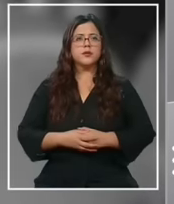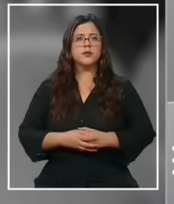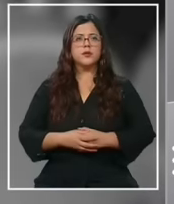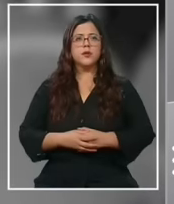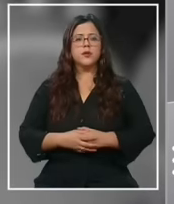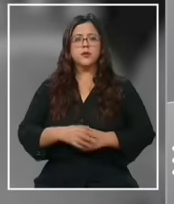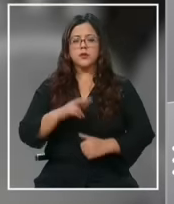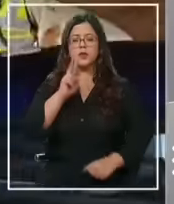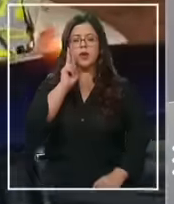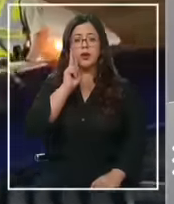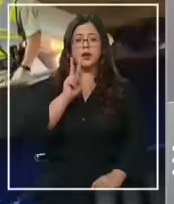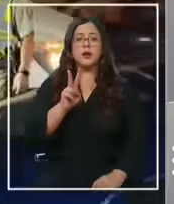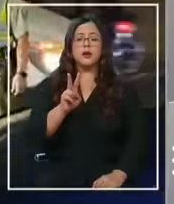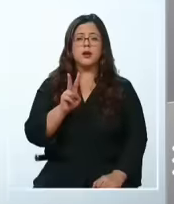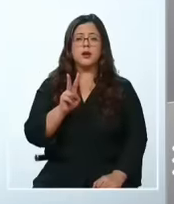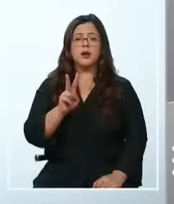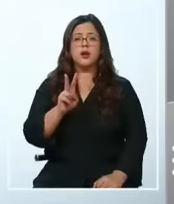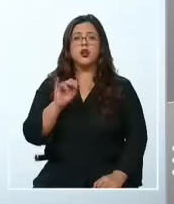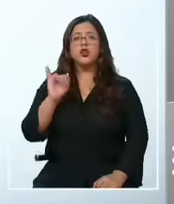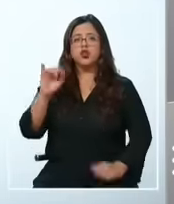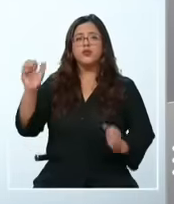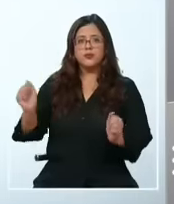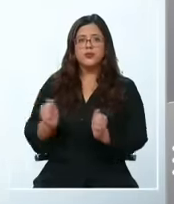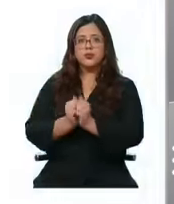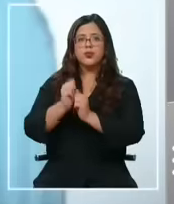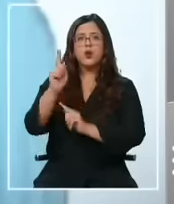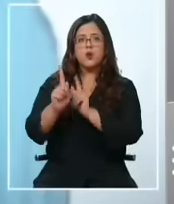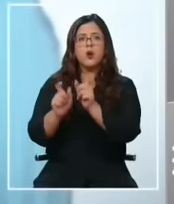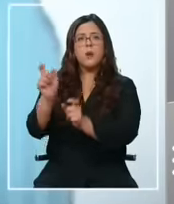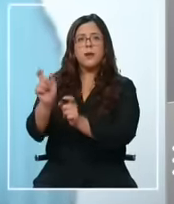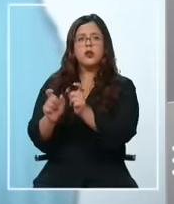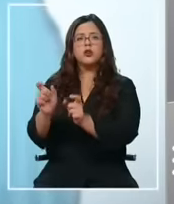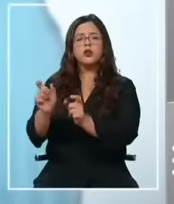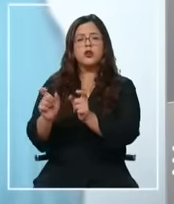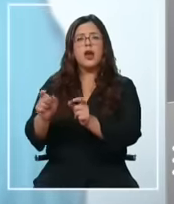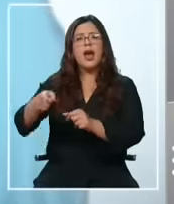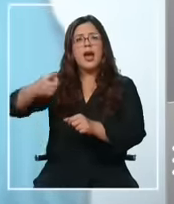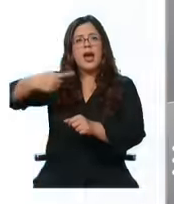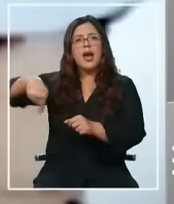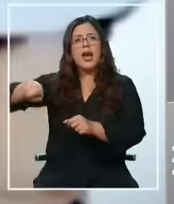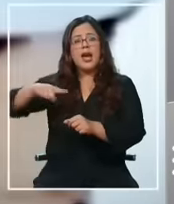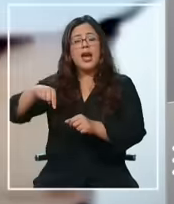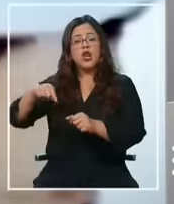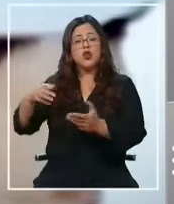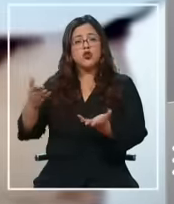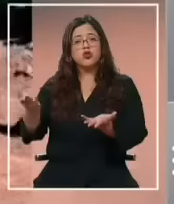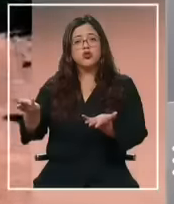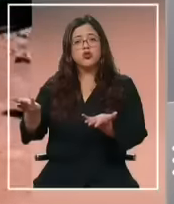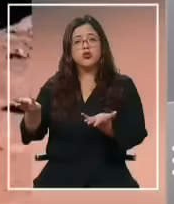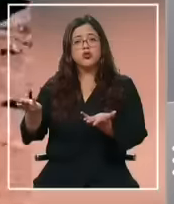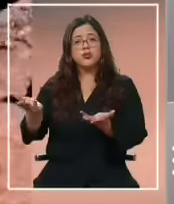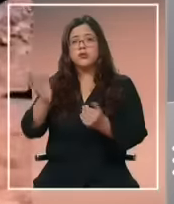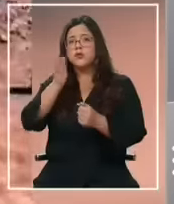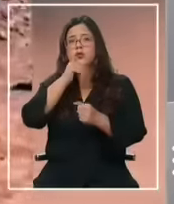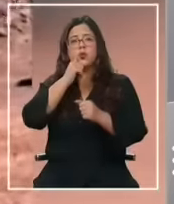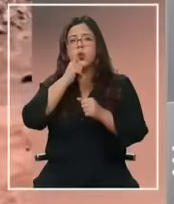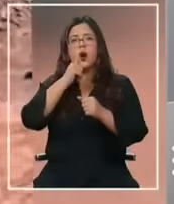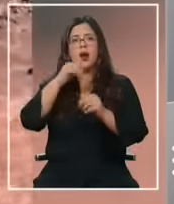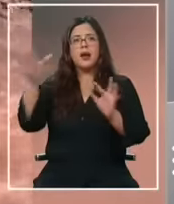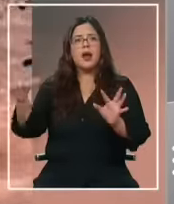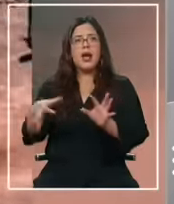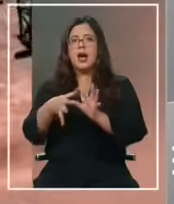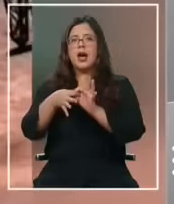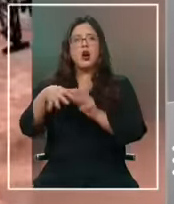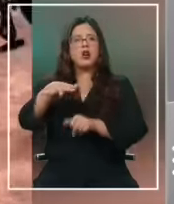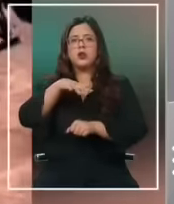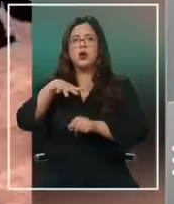Mire, efectivamente, iba acompañado por algunas personas. Esas personas, hasta donde nosotros hemos podido investigar, no tienen ninguna participación en el